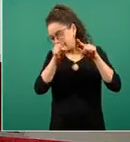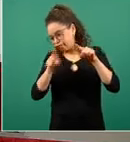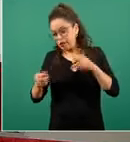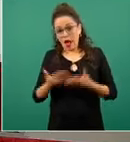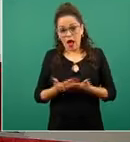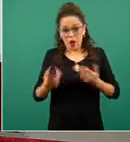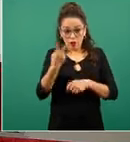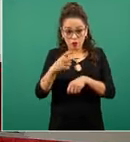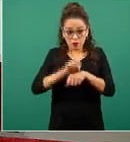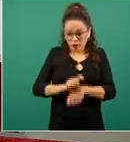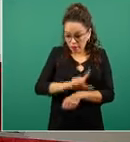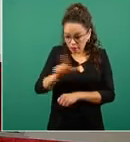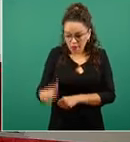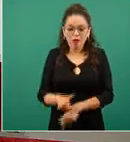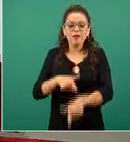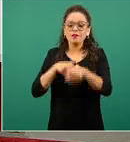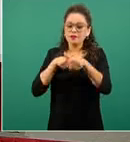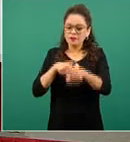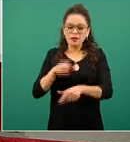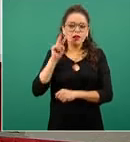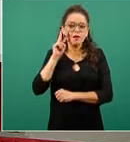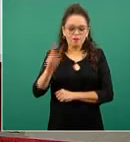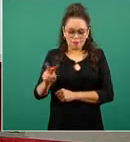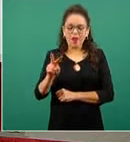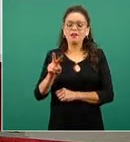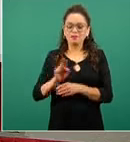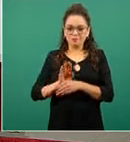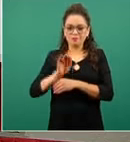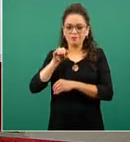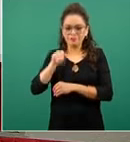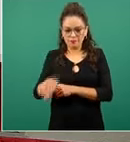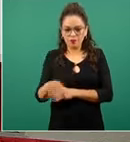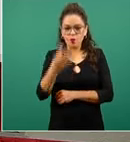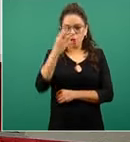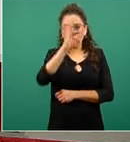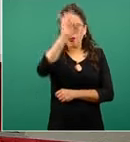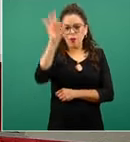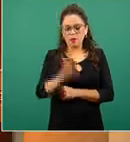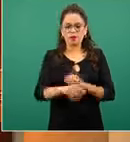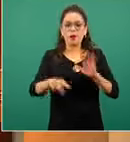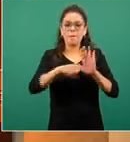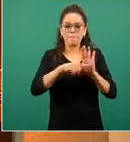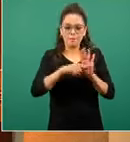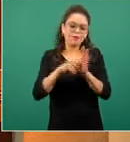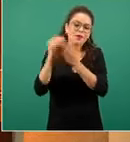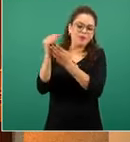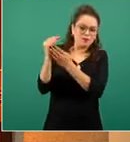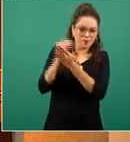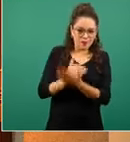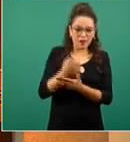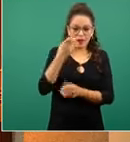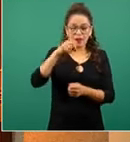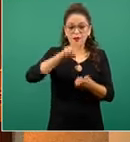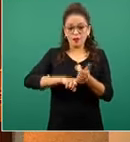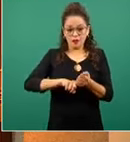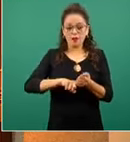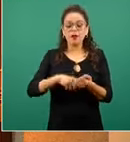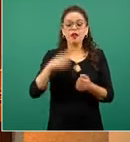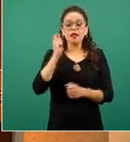semanas después también estamos viendo ese ligero descenso de menos 4%, porque finalmente está representando a las personas que se